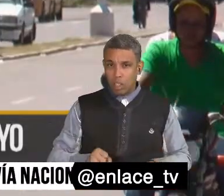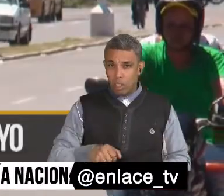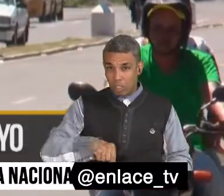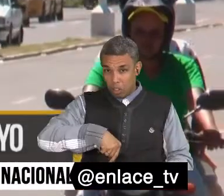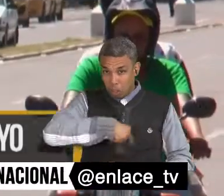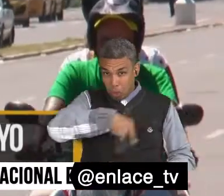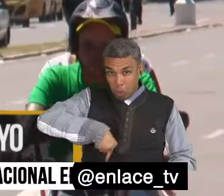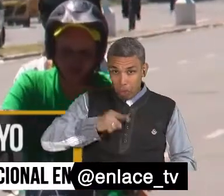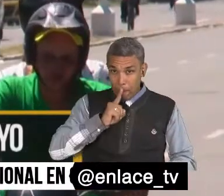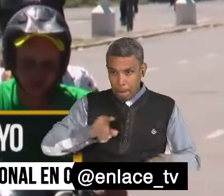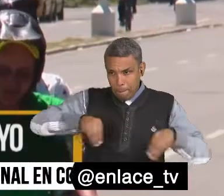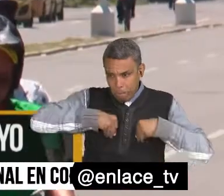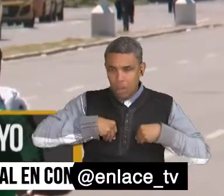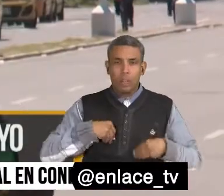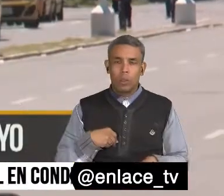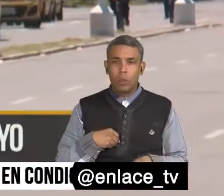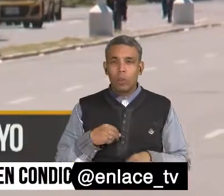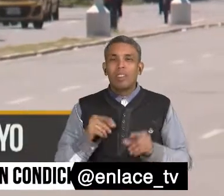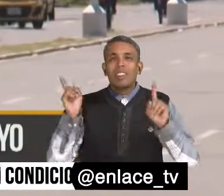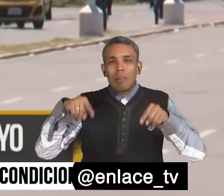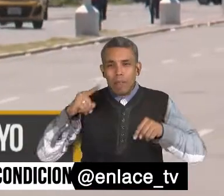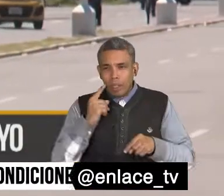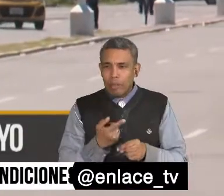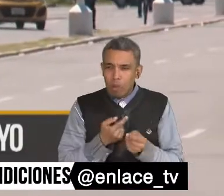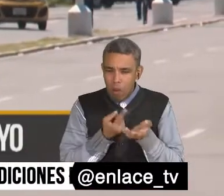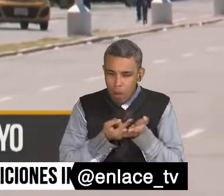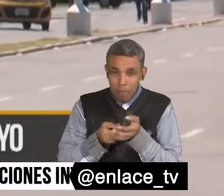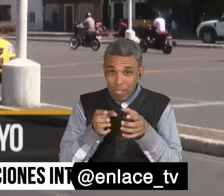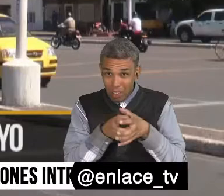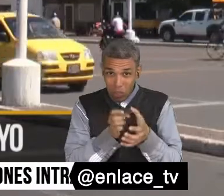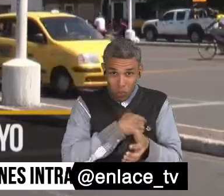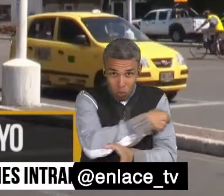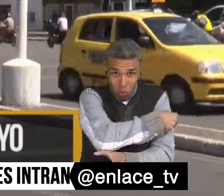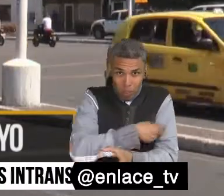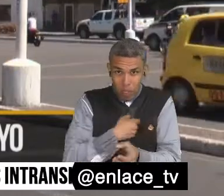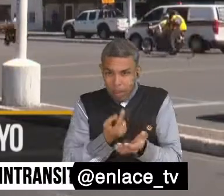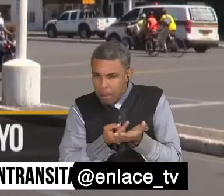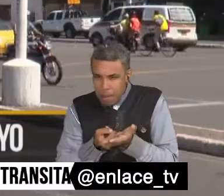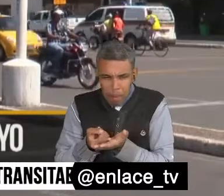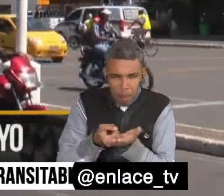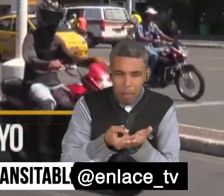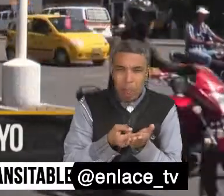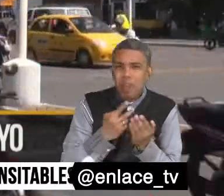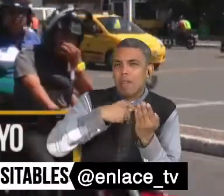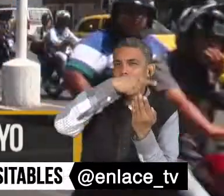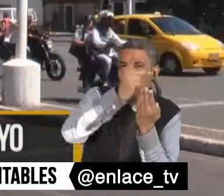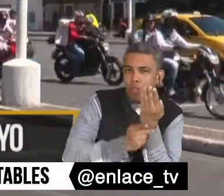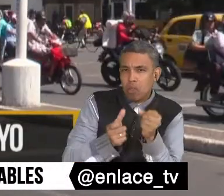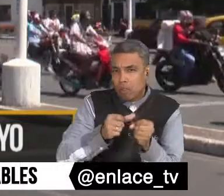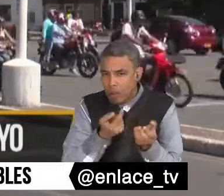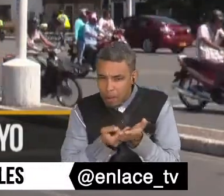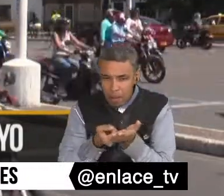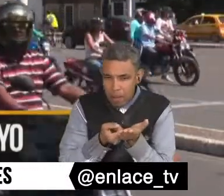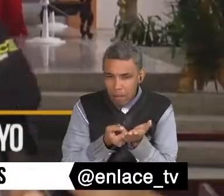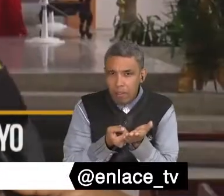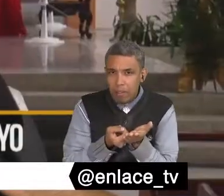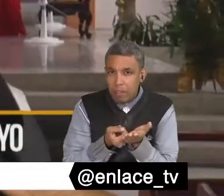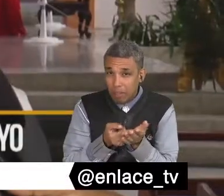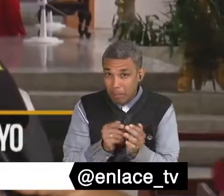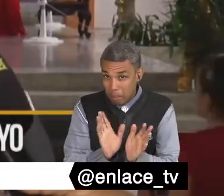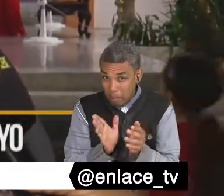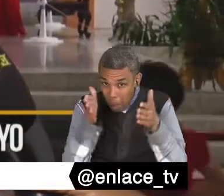chatarrizada. En cabildo abierto, que será igualmente convocado por el Comité Cívico del PMRB, será el que en últimas decida sobre un paro cívico. Ese